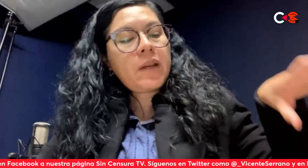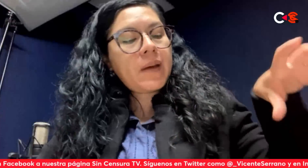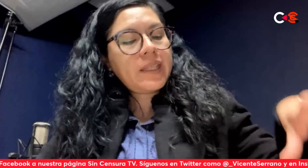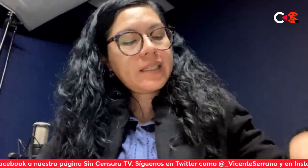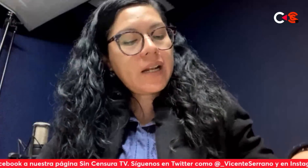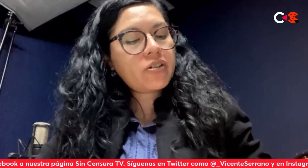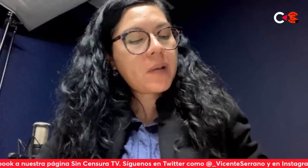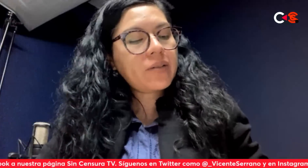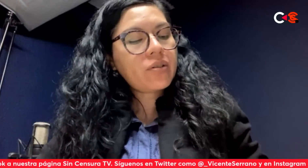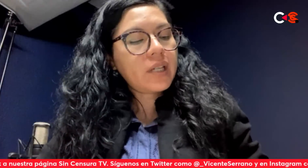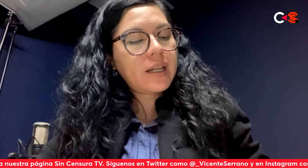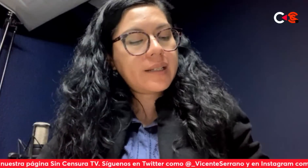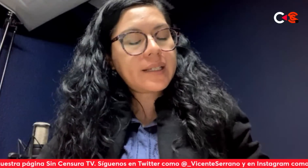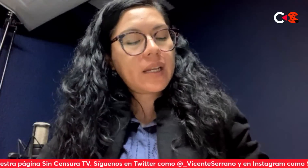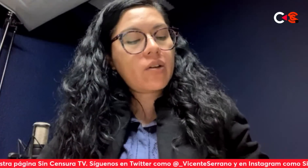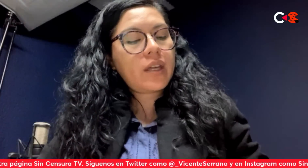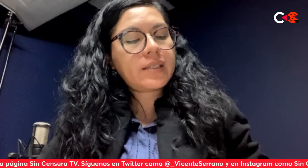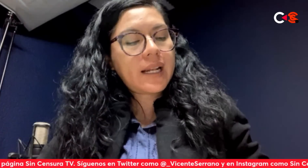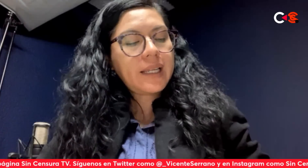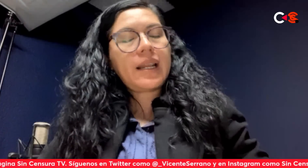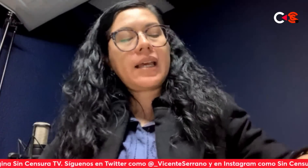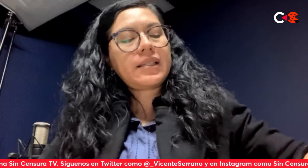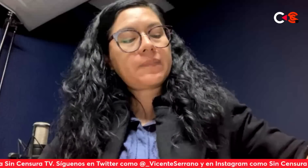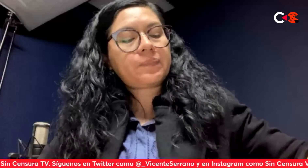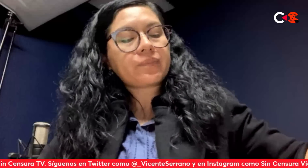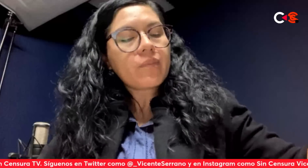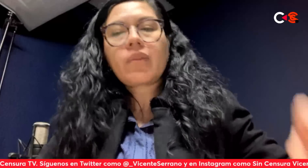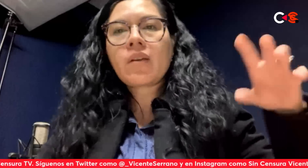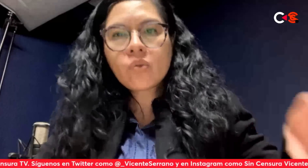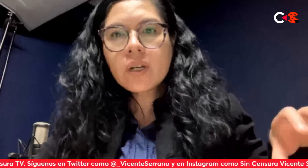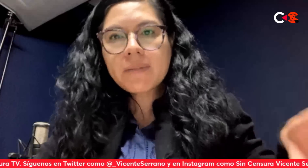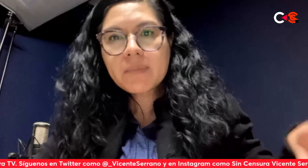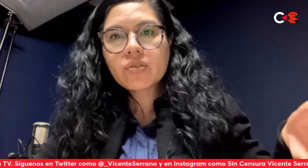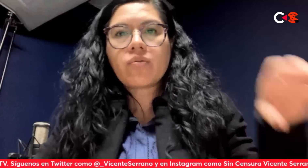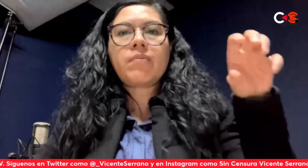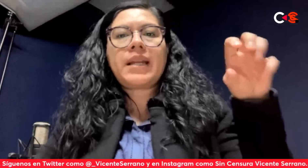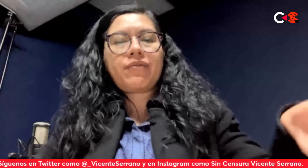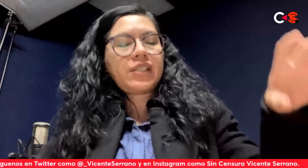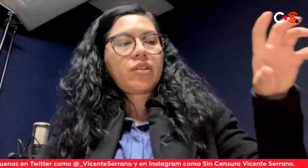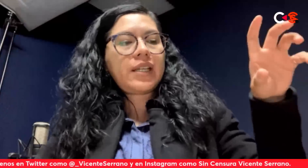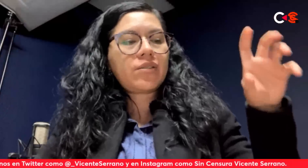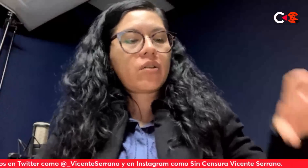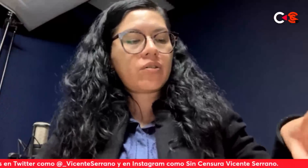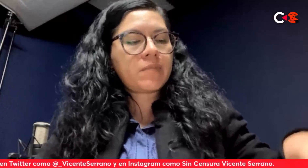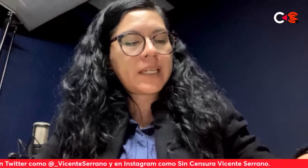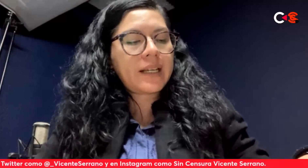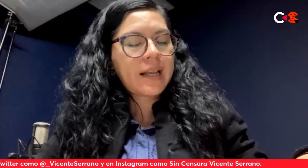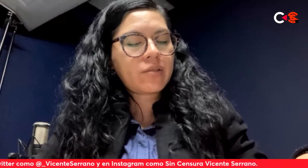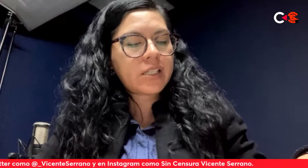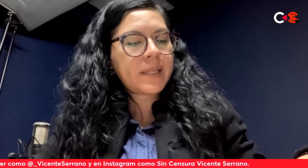se privatizan los bancos en el sexenio de Salinas. Nunca vemos un beneficio de eso